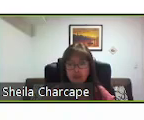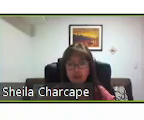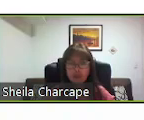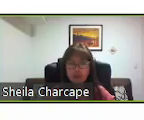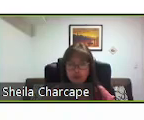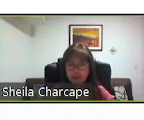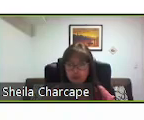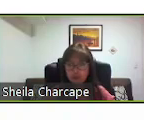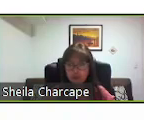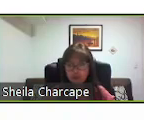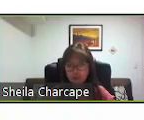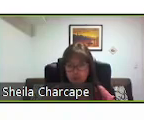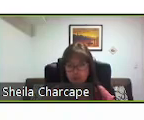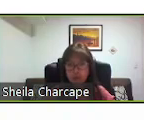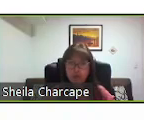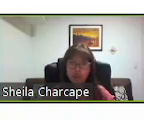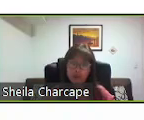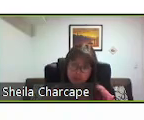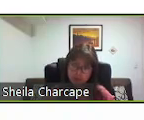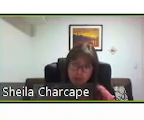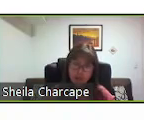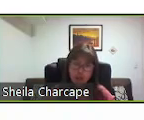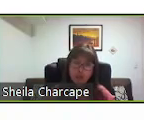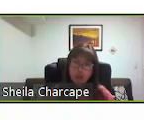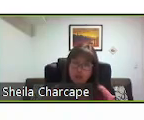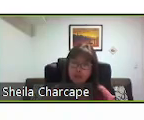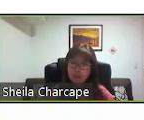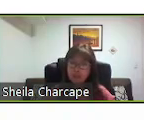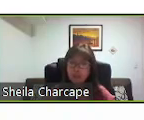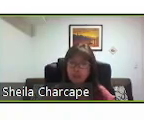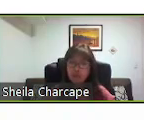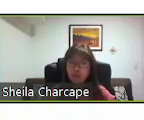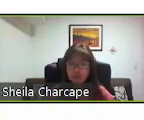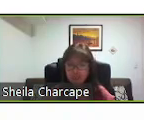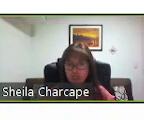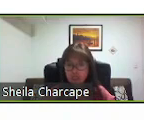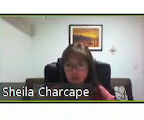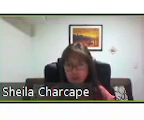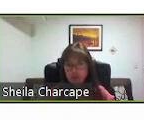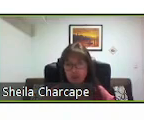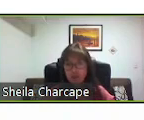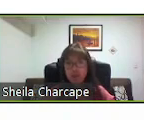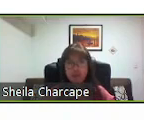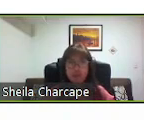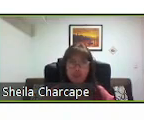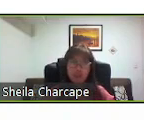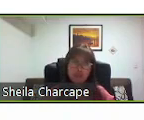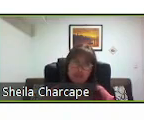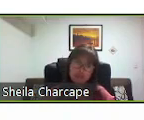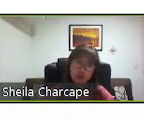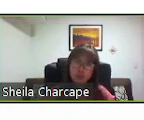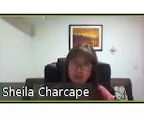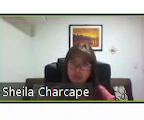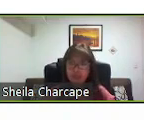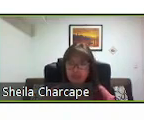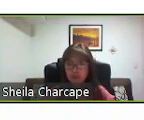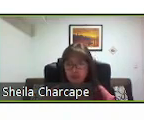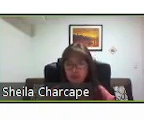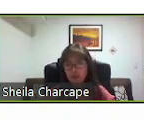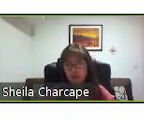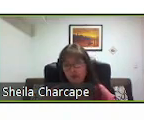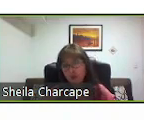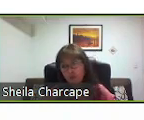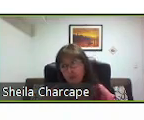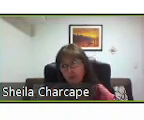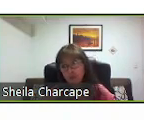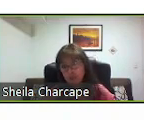de un dispositivo móvil. Porque luego, cuando pase el tiempo, recién ahí ustedes se van a dar cuenta y dirán, ¿cómo perdí tanto